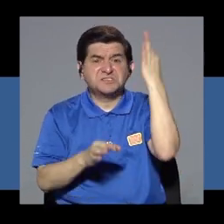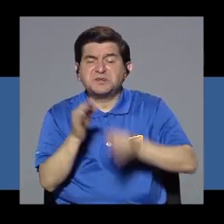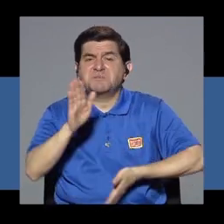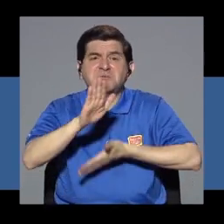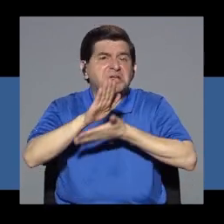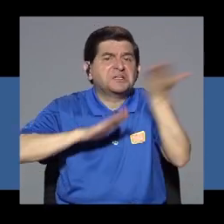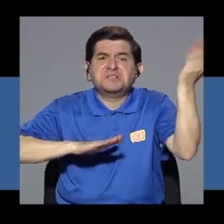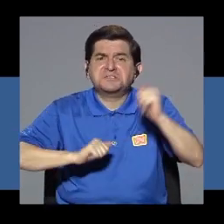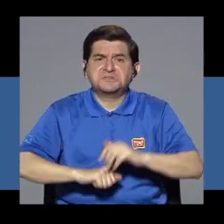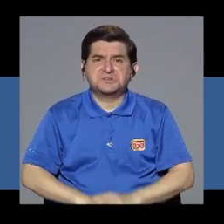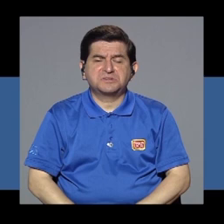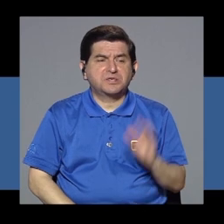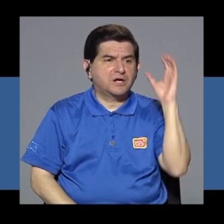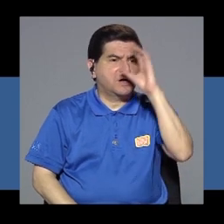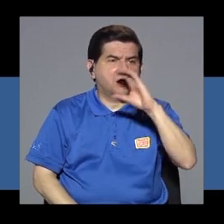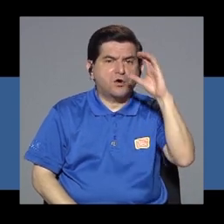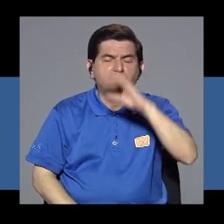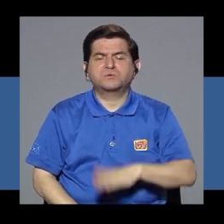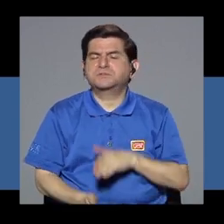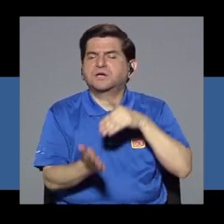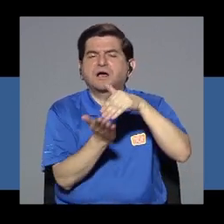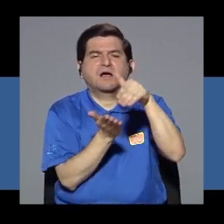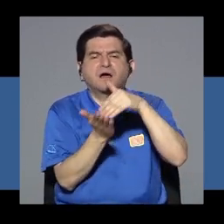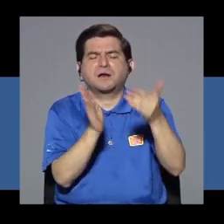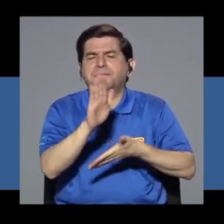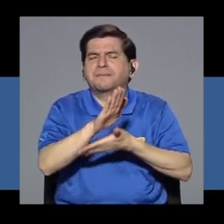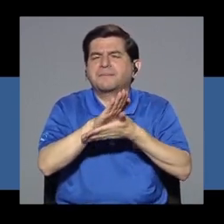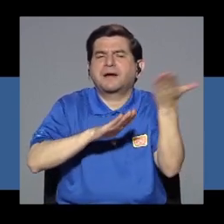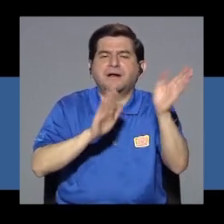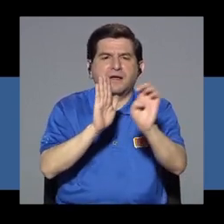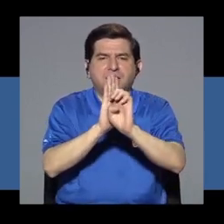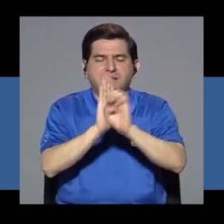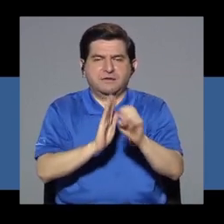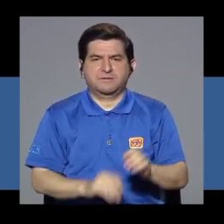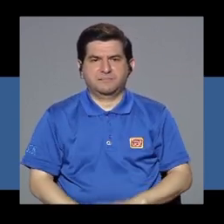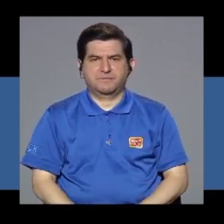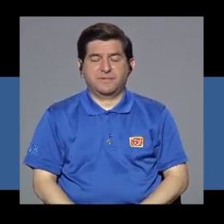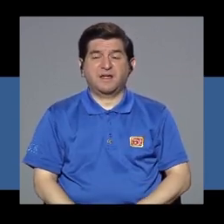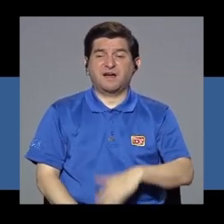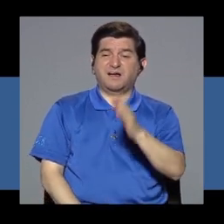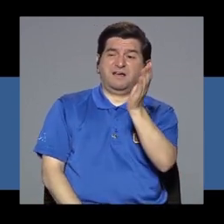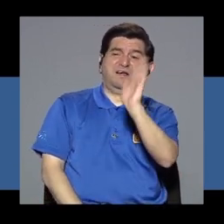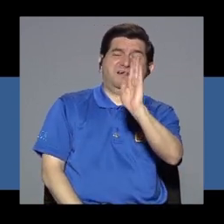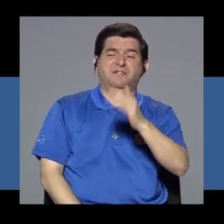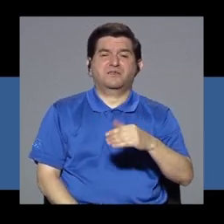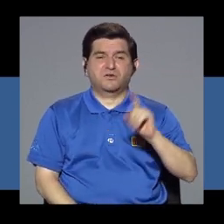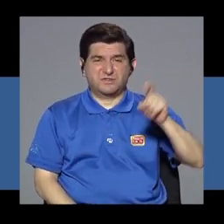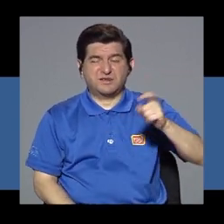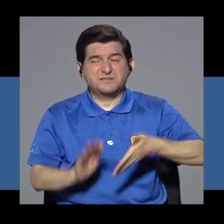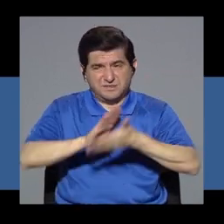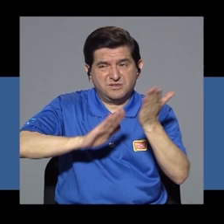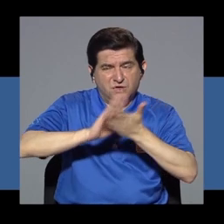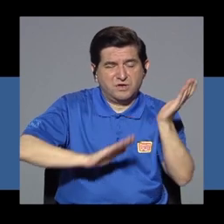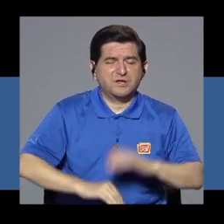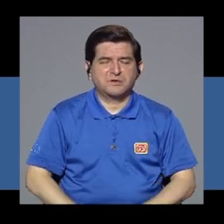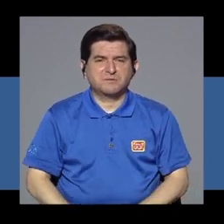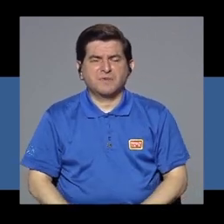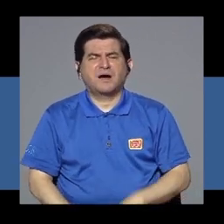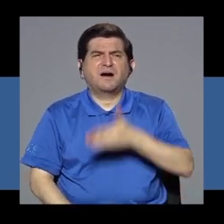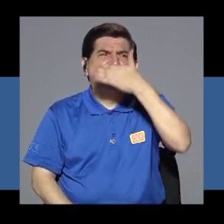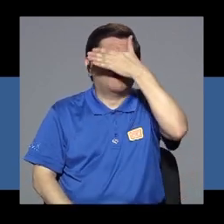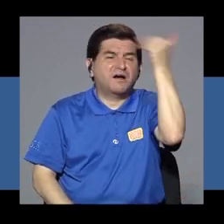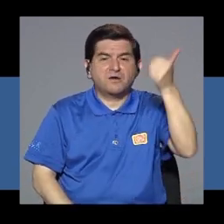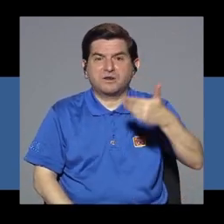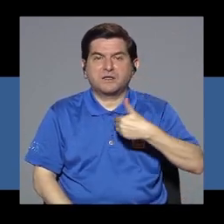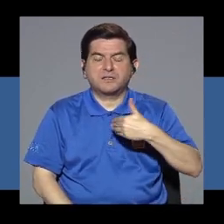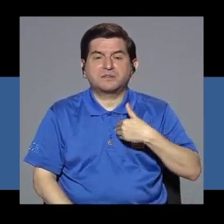Sencillamente te vas, o buscas una excusa para irte. Por ejemplo, hasta luego, tengo que irme. Uy, se me